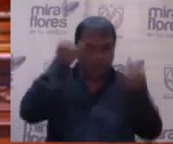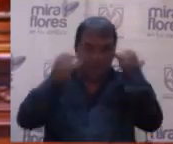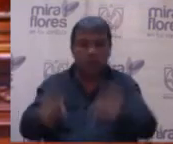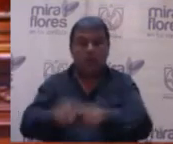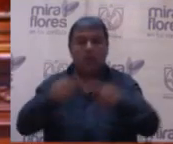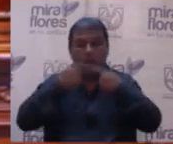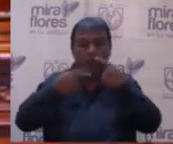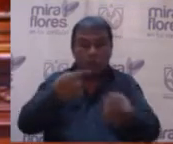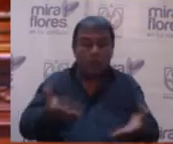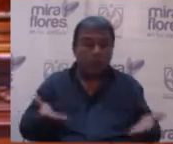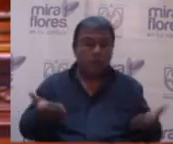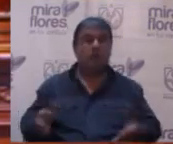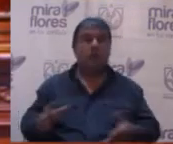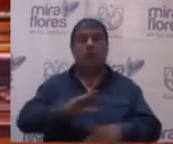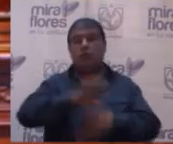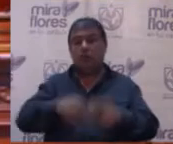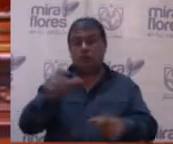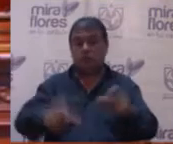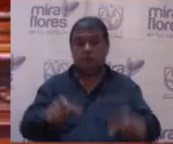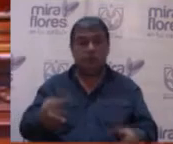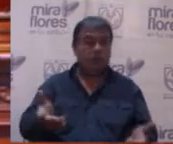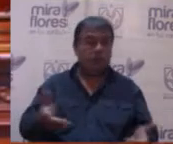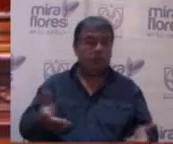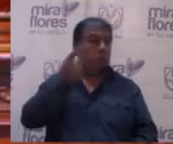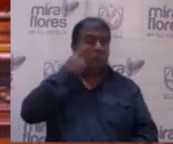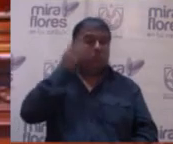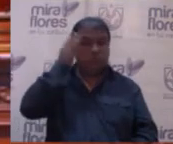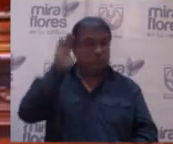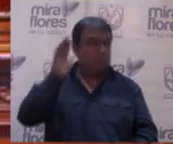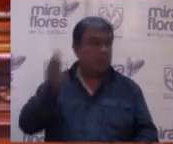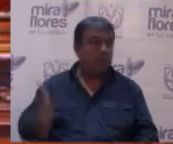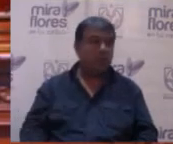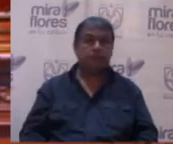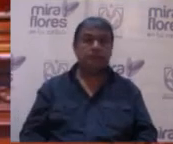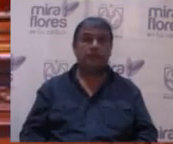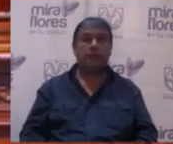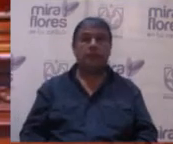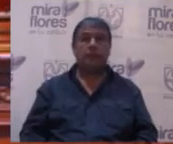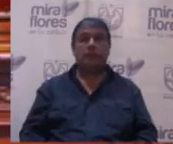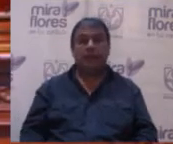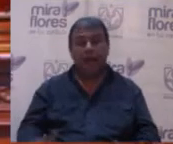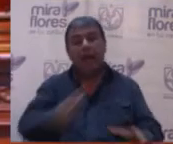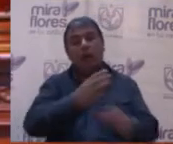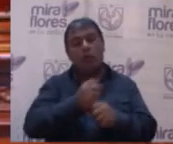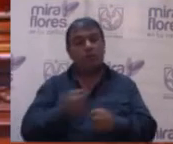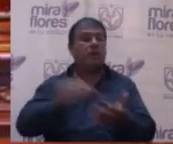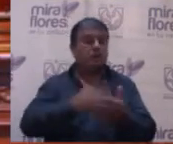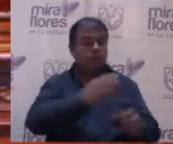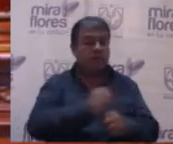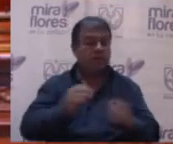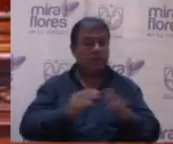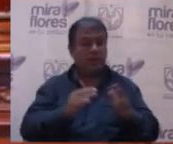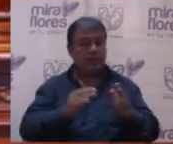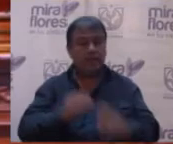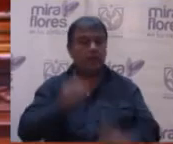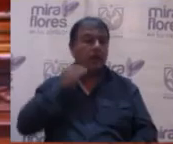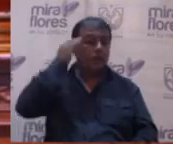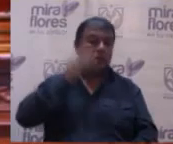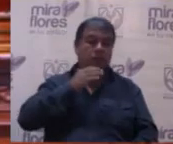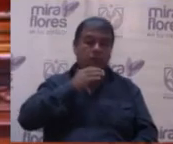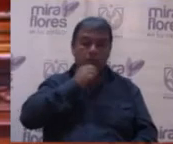también algunas cosas que de repente no todas las personas conocían. La recuperación de la Casa del Adulto Mayor de Armendáriz ha